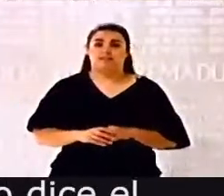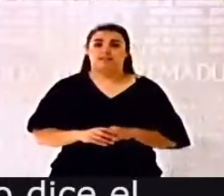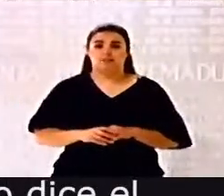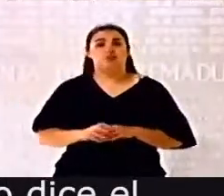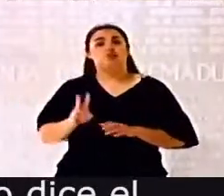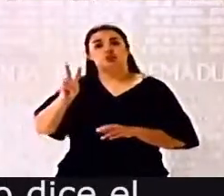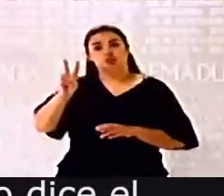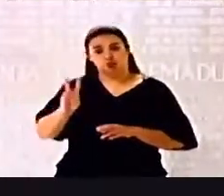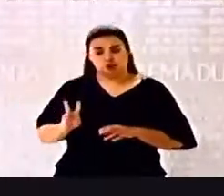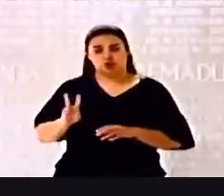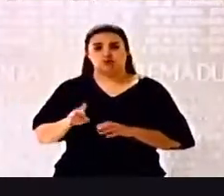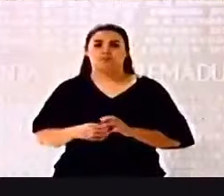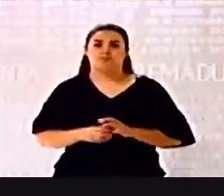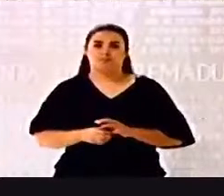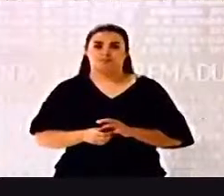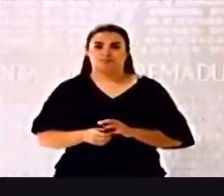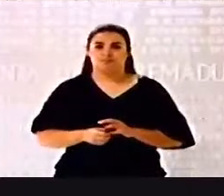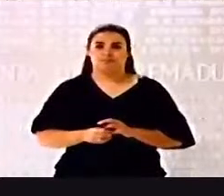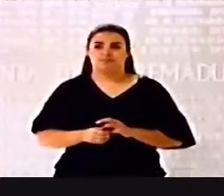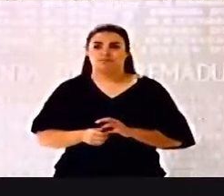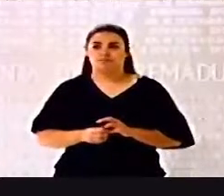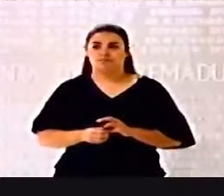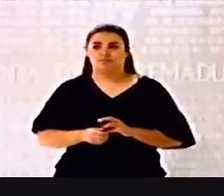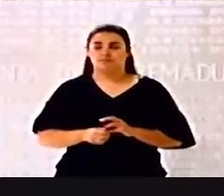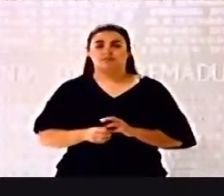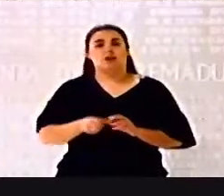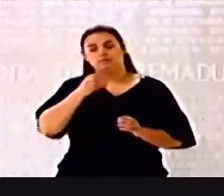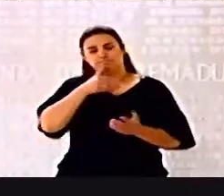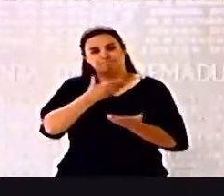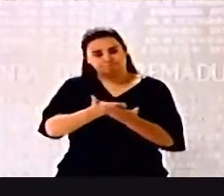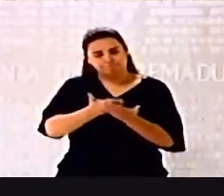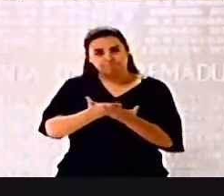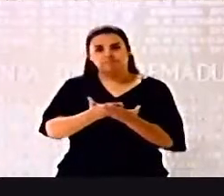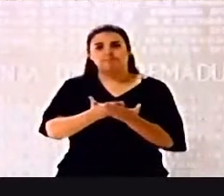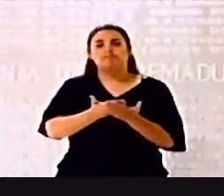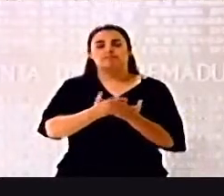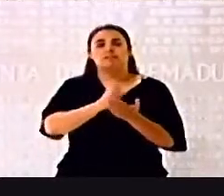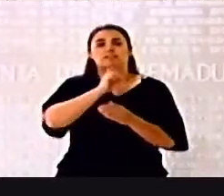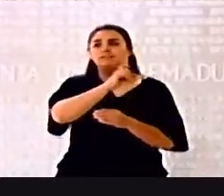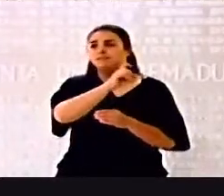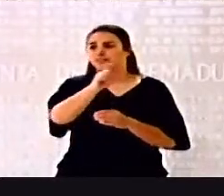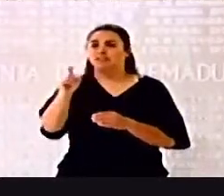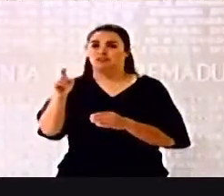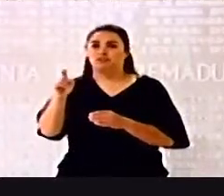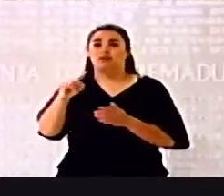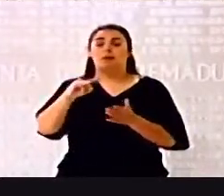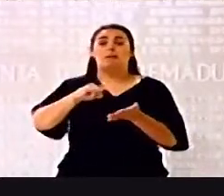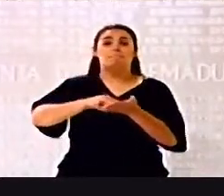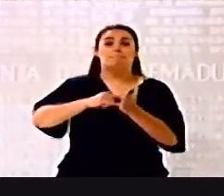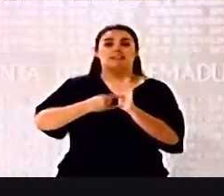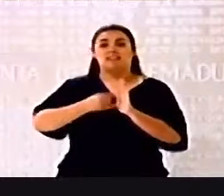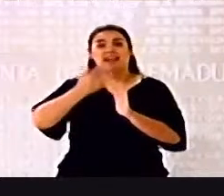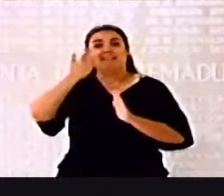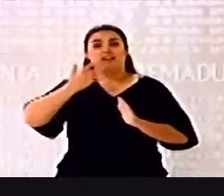2. Se apela y se hace un llamamiento a poner en marcha medidas de higiene,